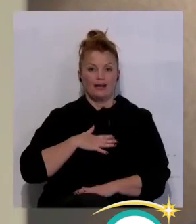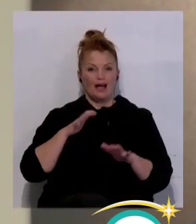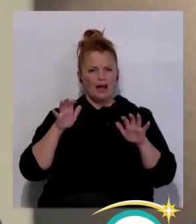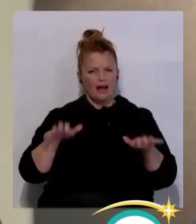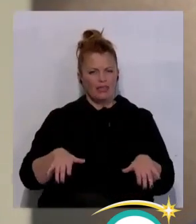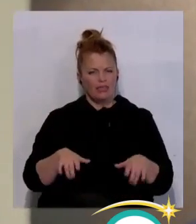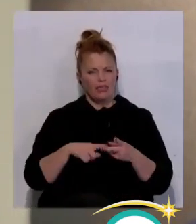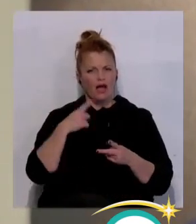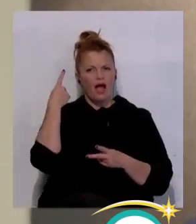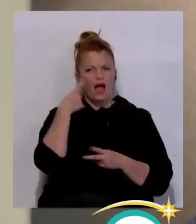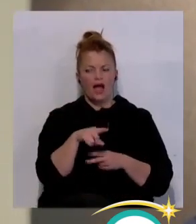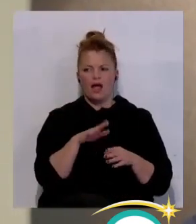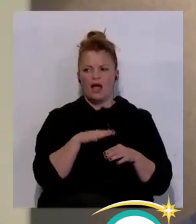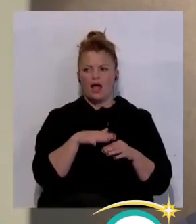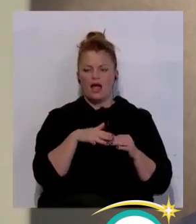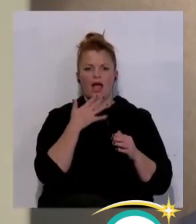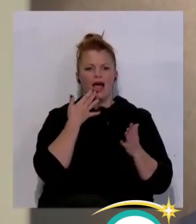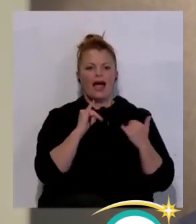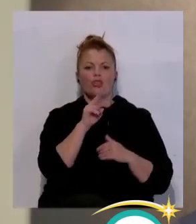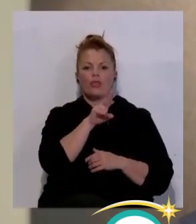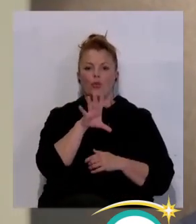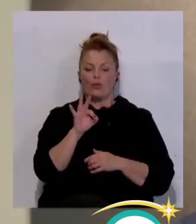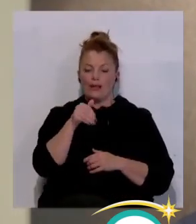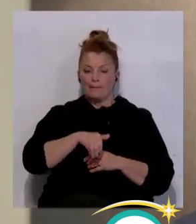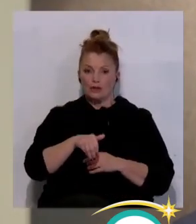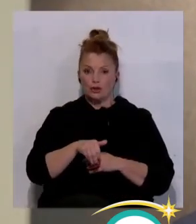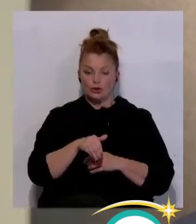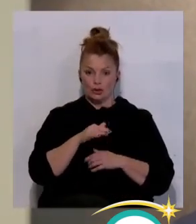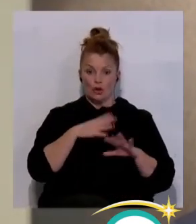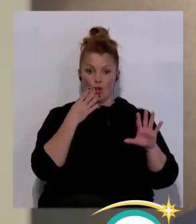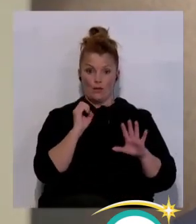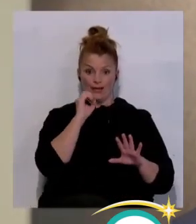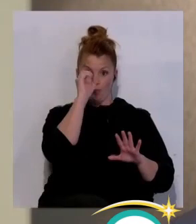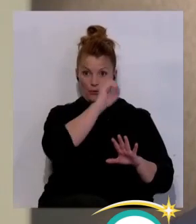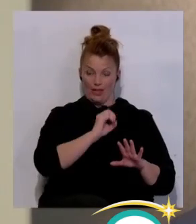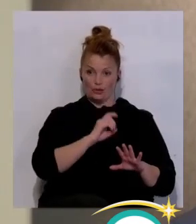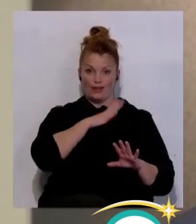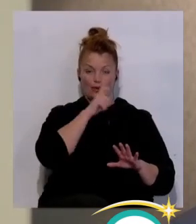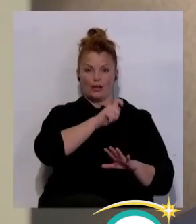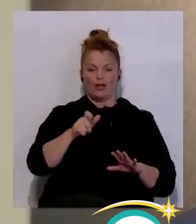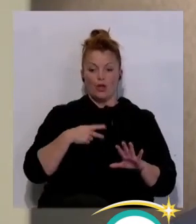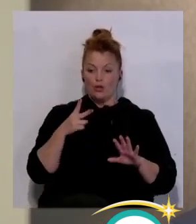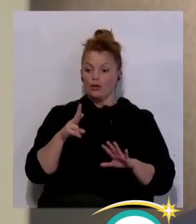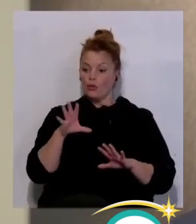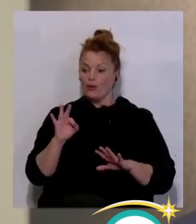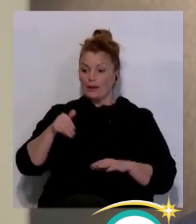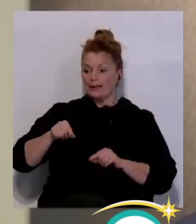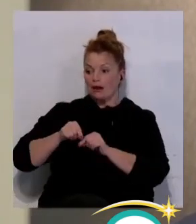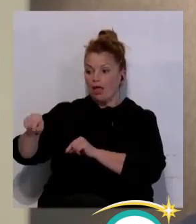tiene a menos de 250 metros, el 90% de los ciudadanos tiene a menos de 250 metros una farmacia, con lo